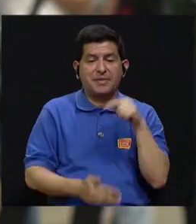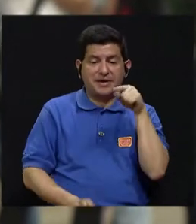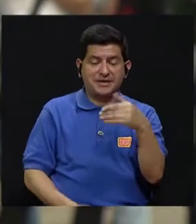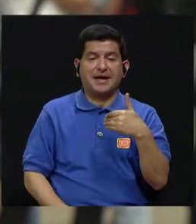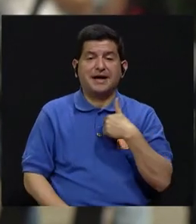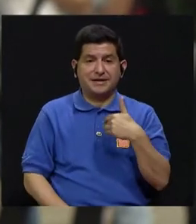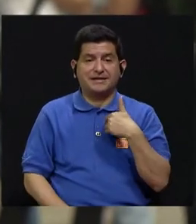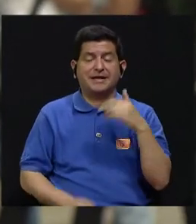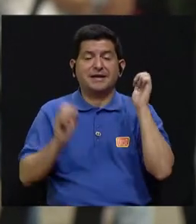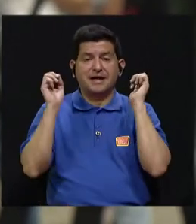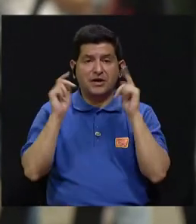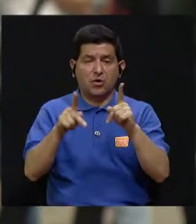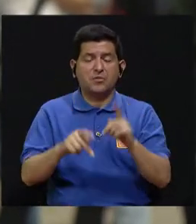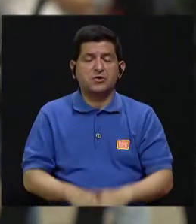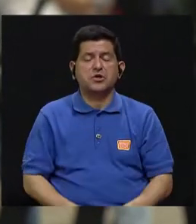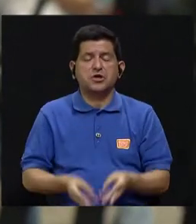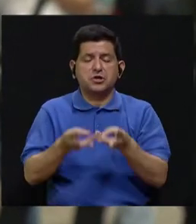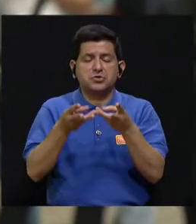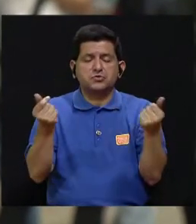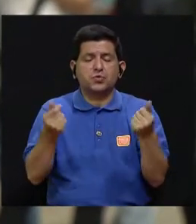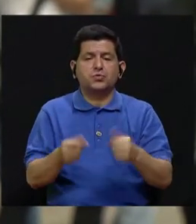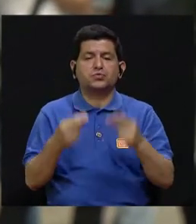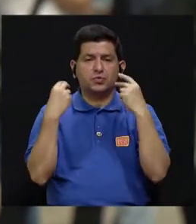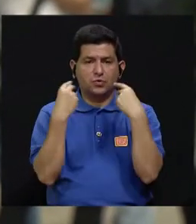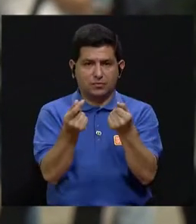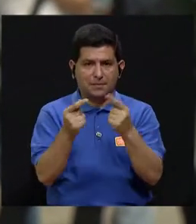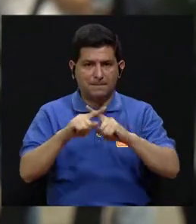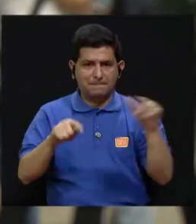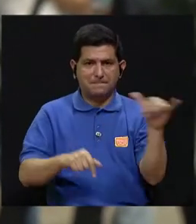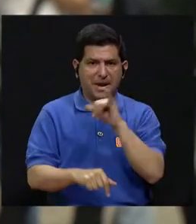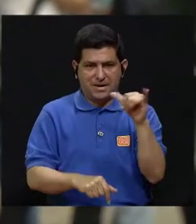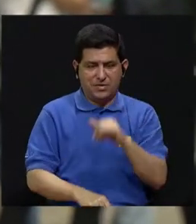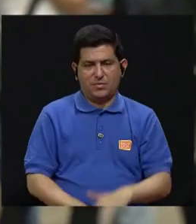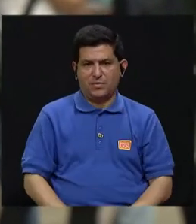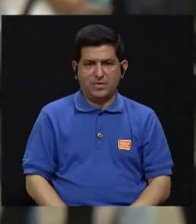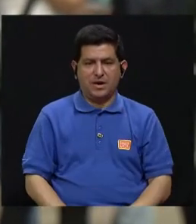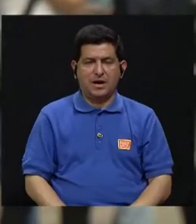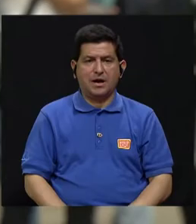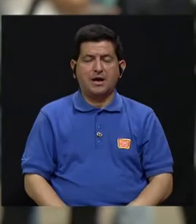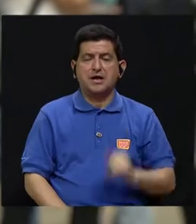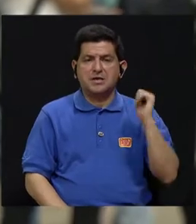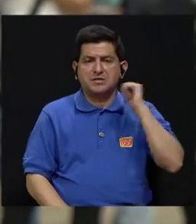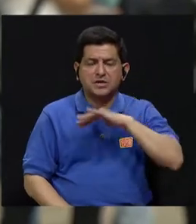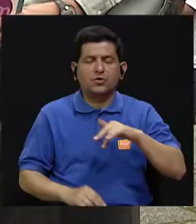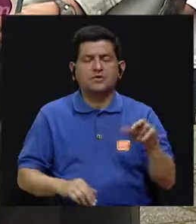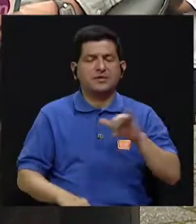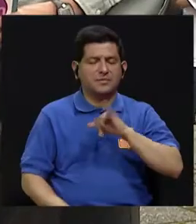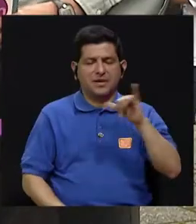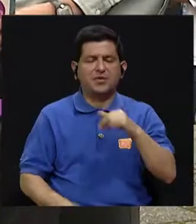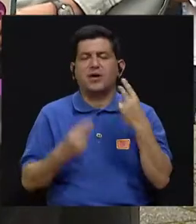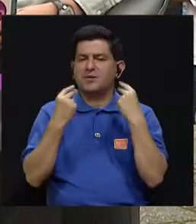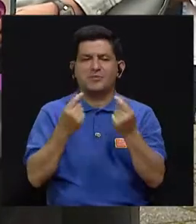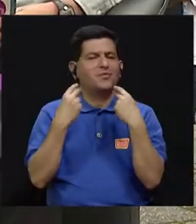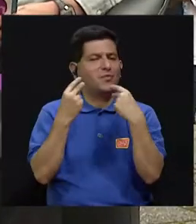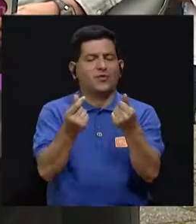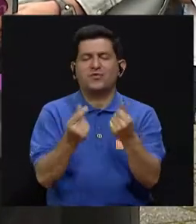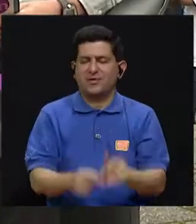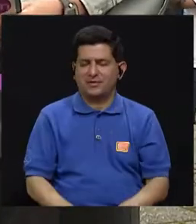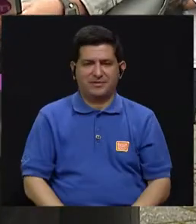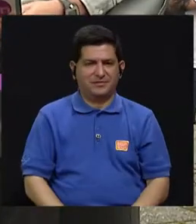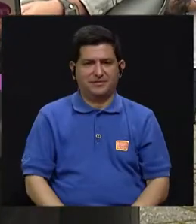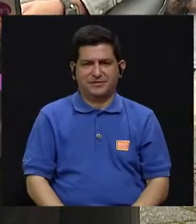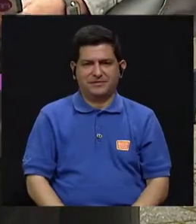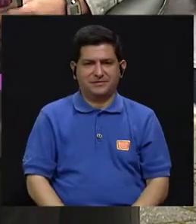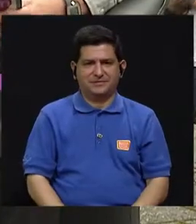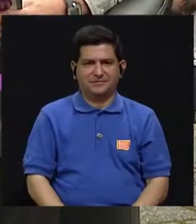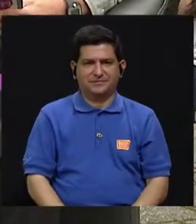el acuífero tenga la posibilidad de subsanarse rápidamente, pero al mismo tiempo que pueda contaminarse. Se va a contaminar rápidamente, en caso que haya